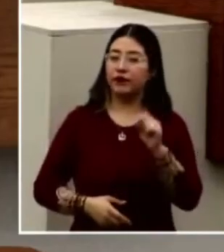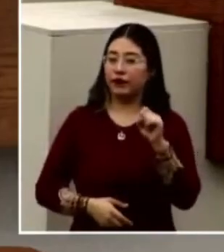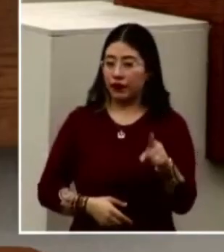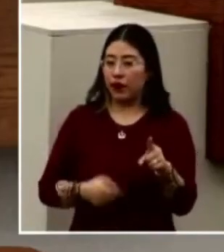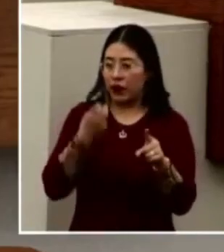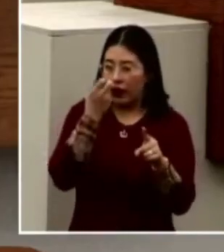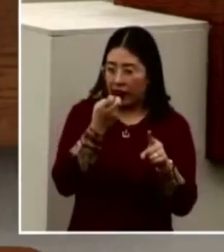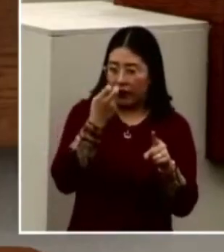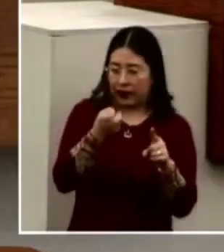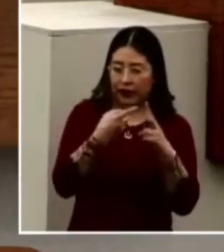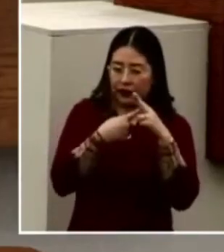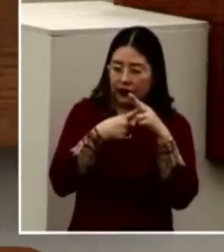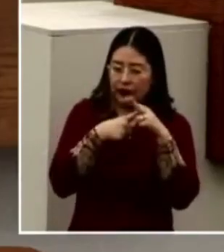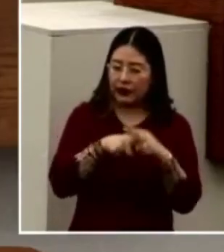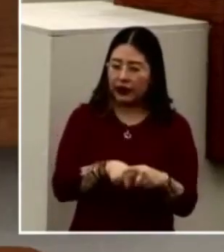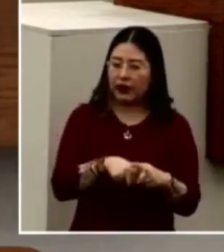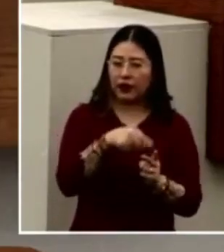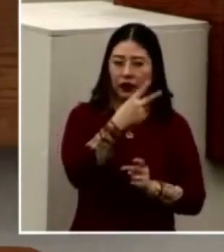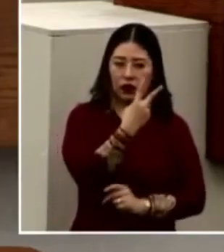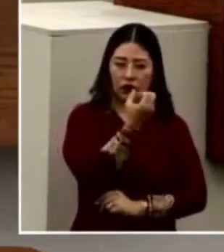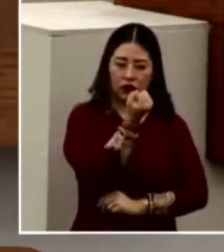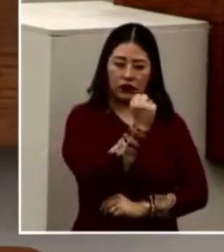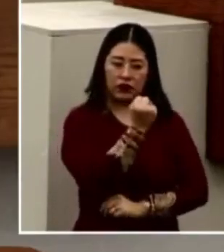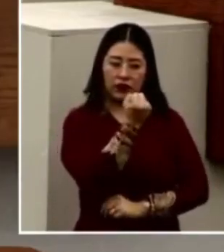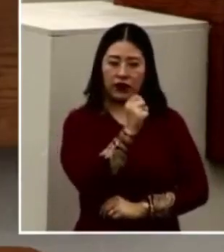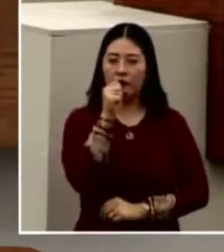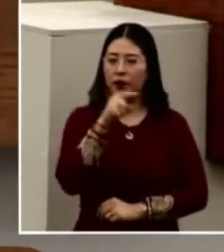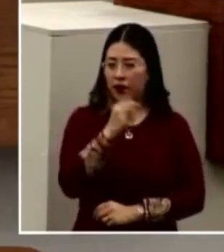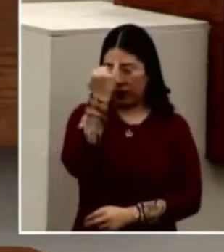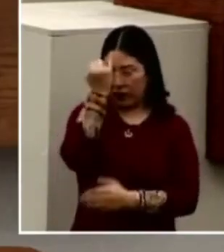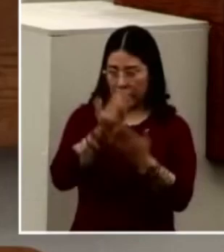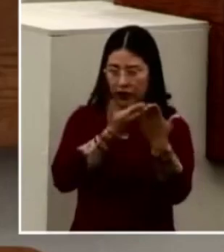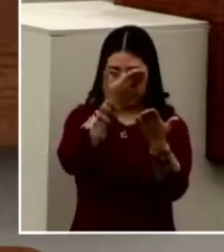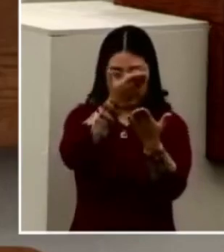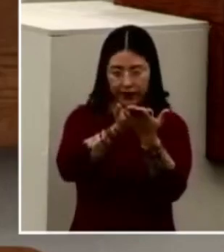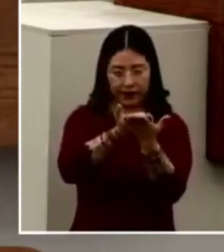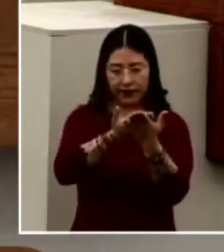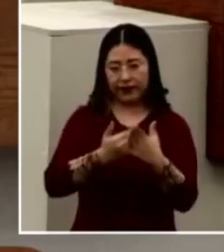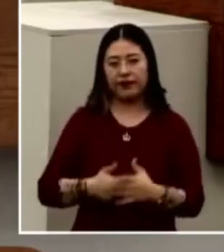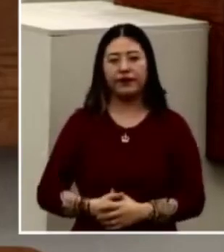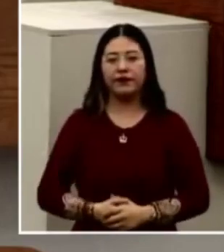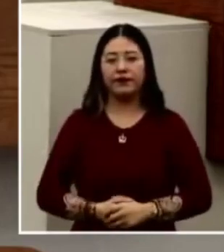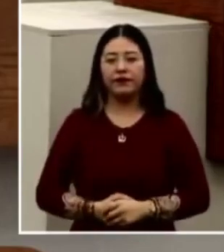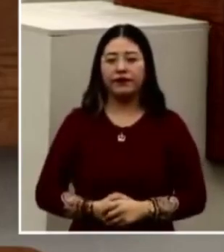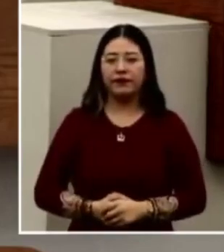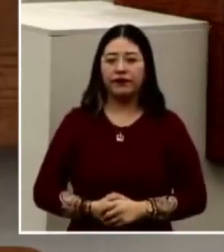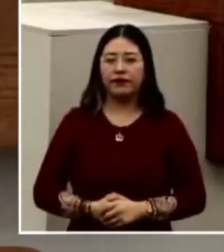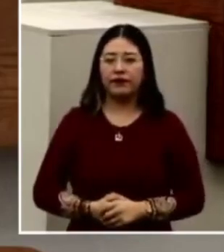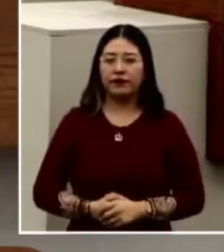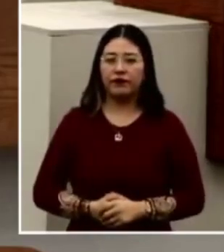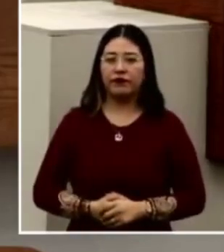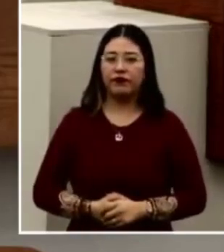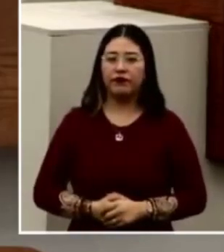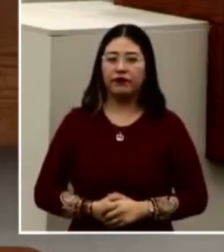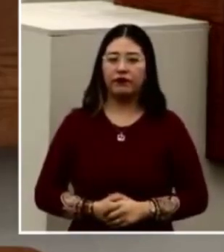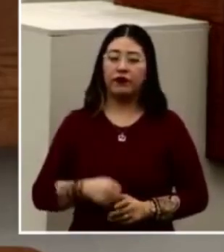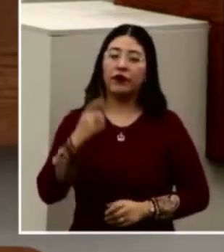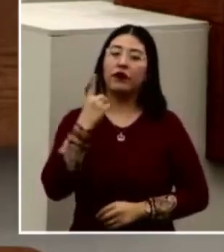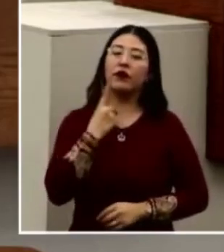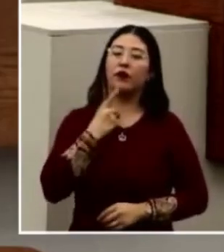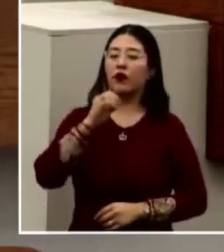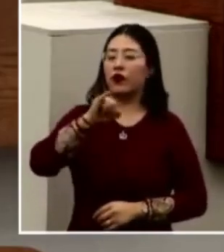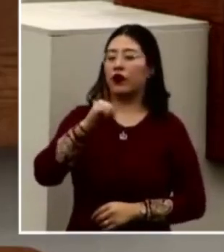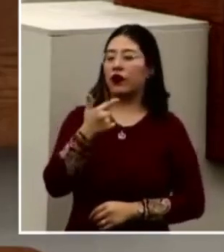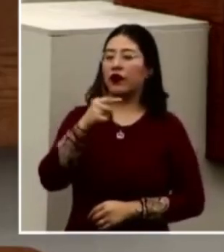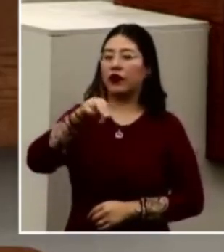de origen, el 2 de septiembre, presentó la iniciativa. El diputado Ignacio Mier, que